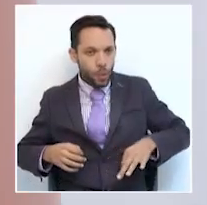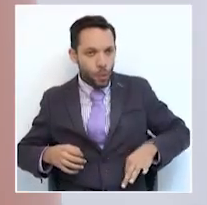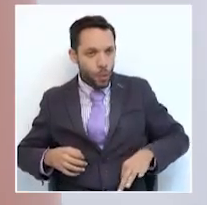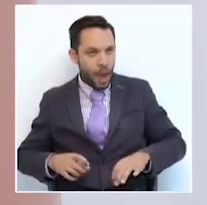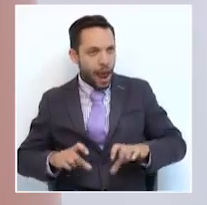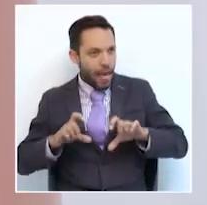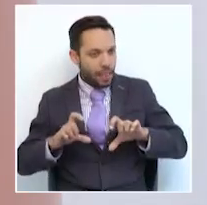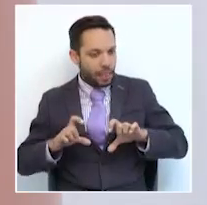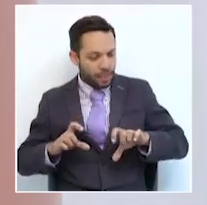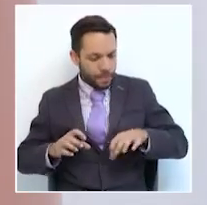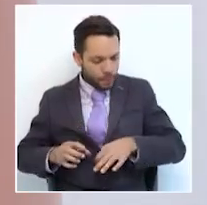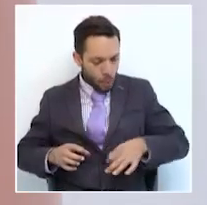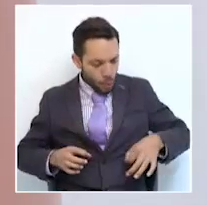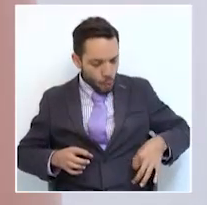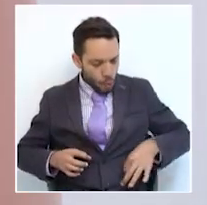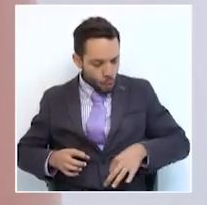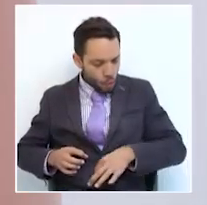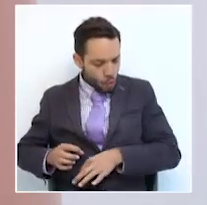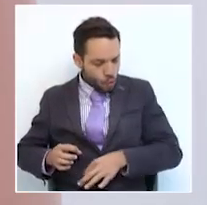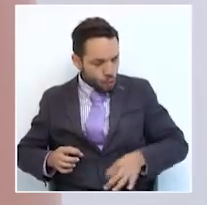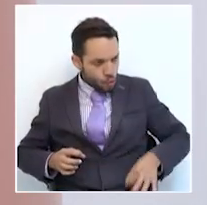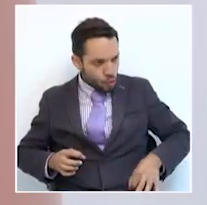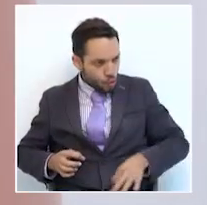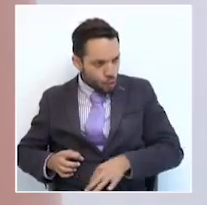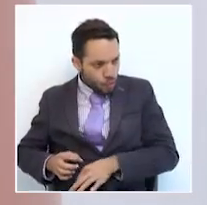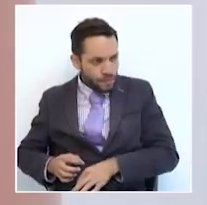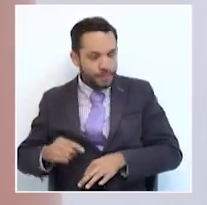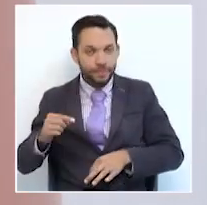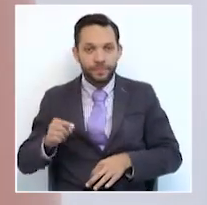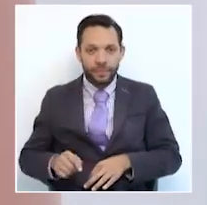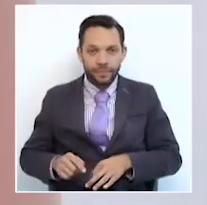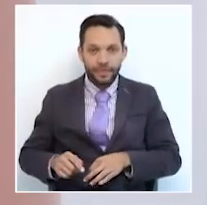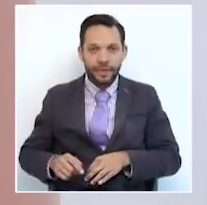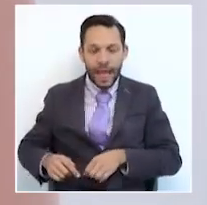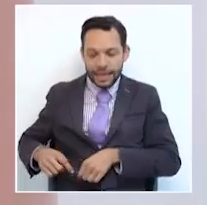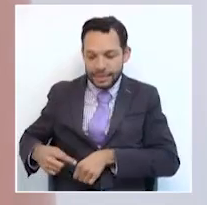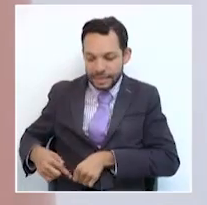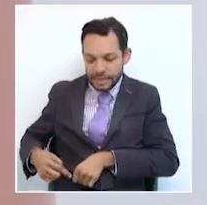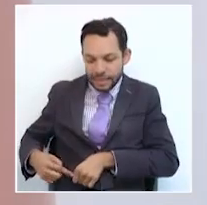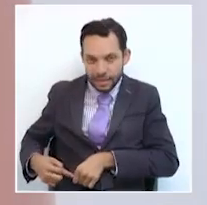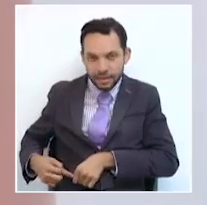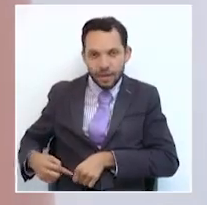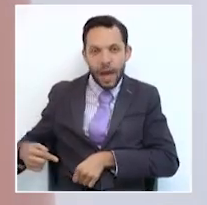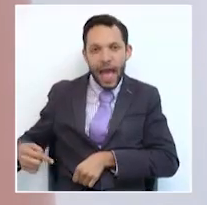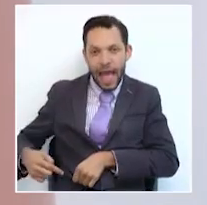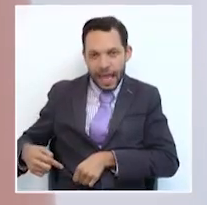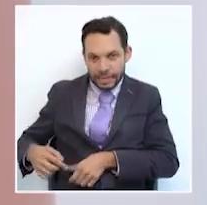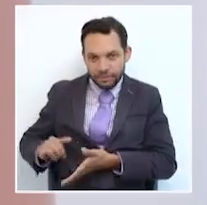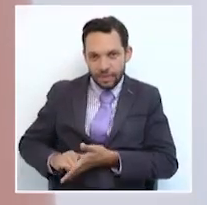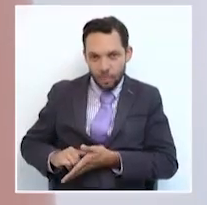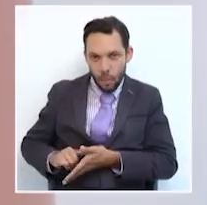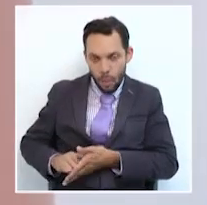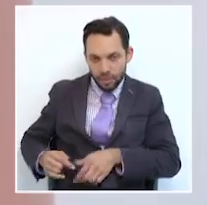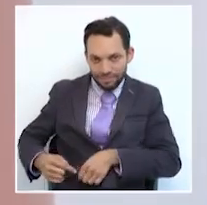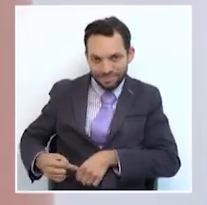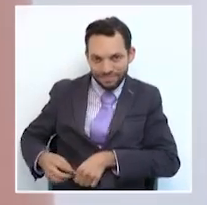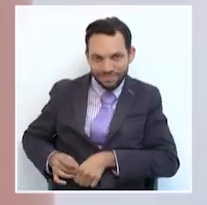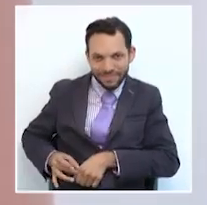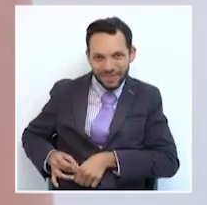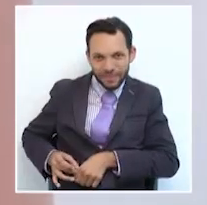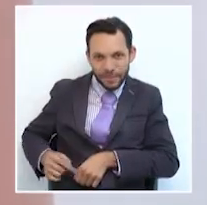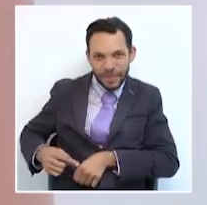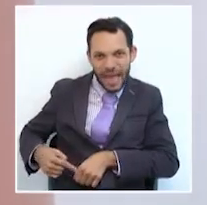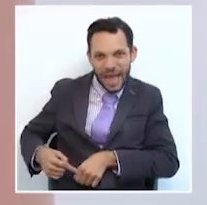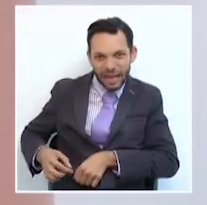todo esto esto se llama el sigmoide hasta el recto y el ano esto es la vejiga